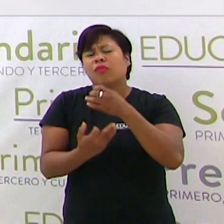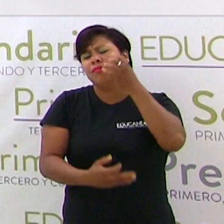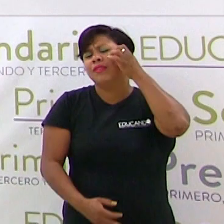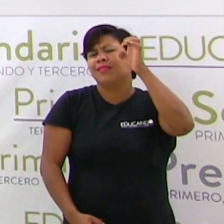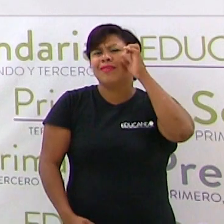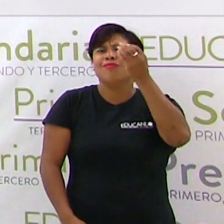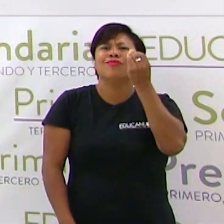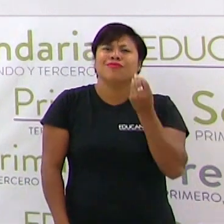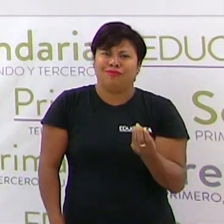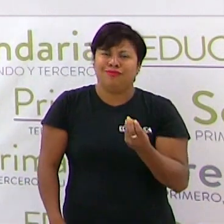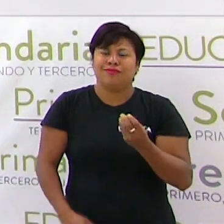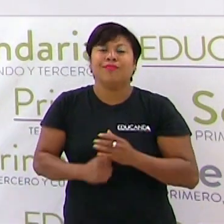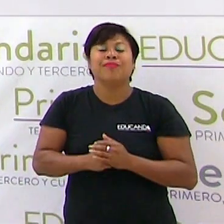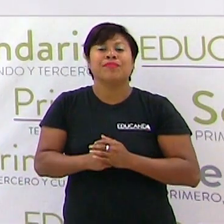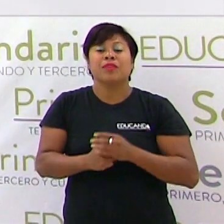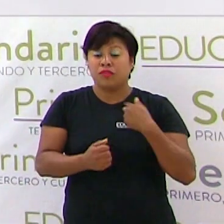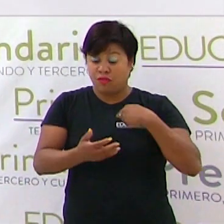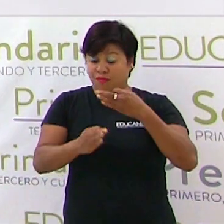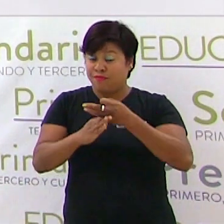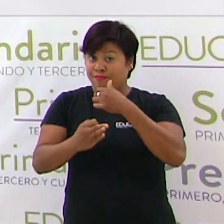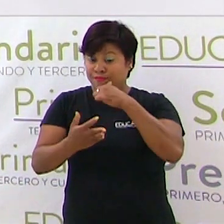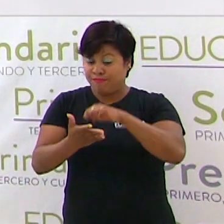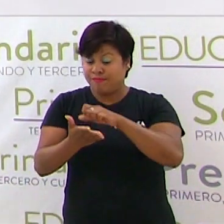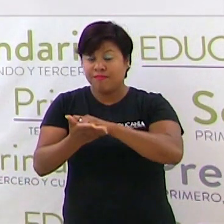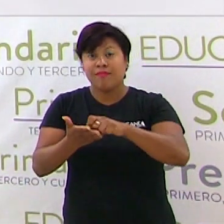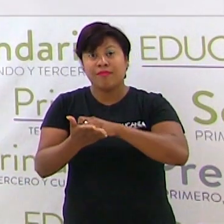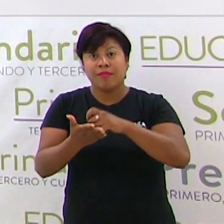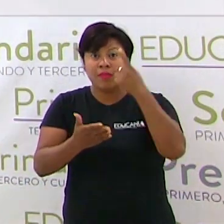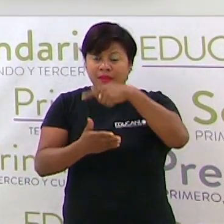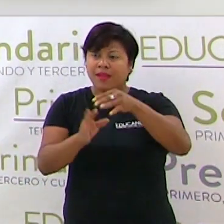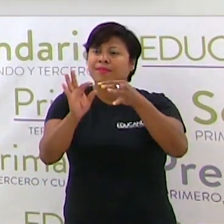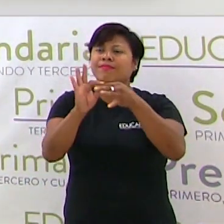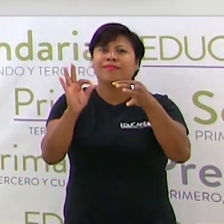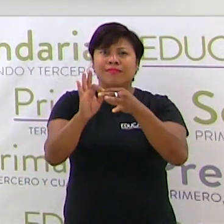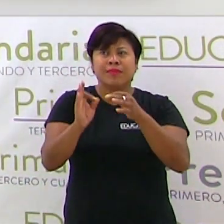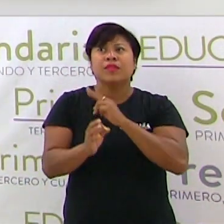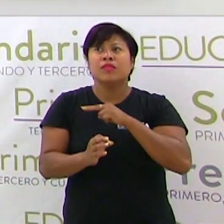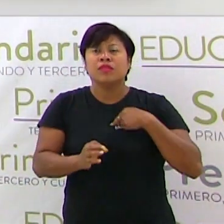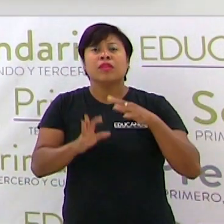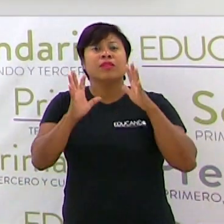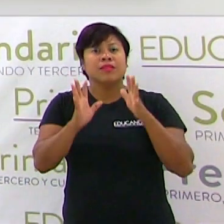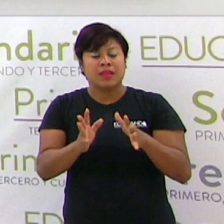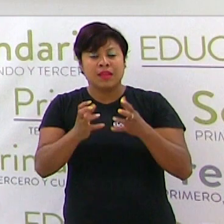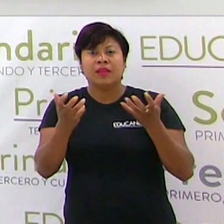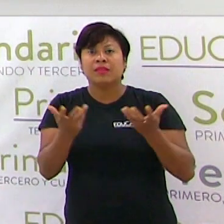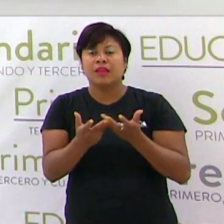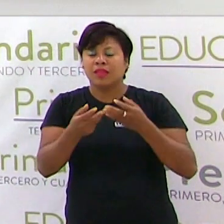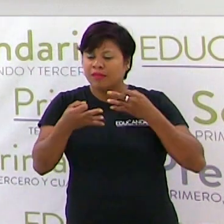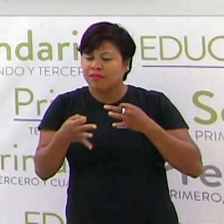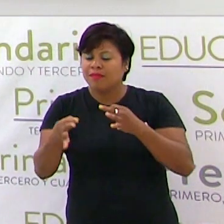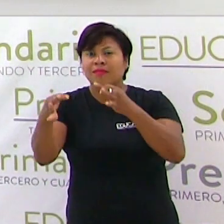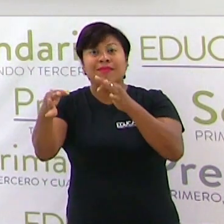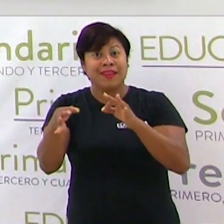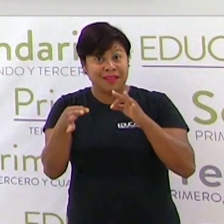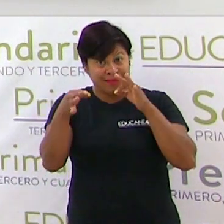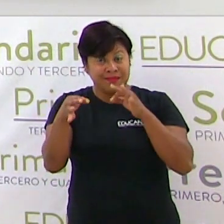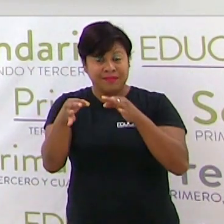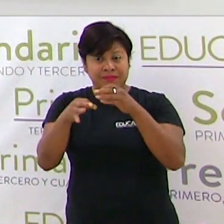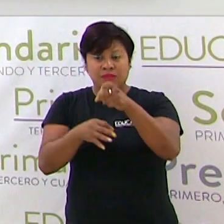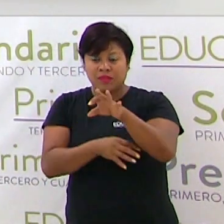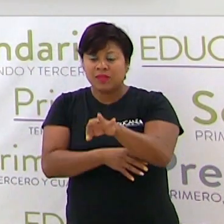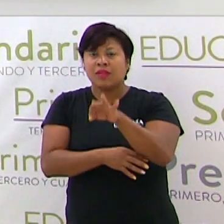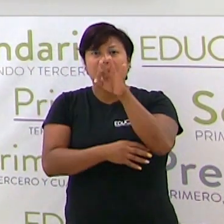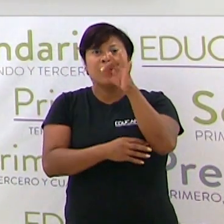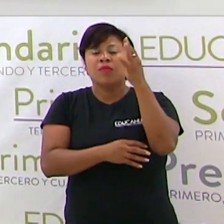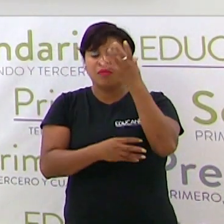extrañamos mucho. Te escribo esta carta para contarte que ya estamos ensayando nuestro vals. Hemos elegido